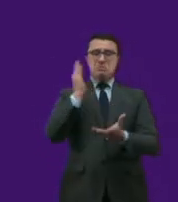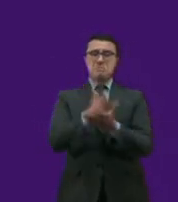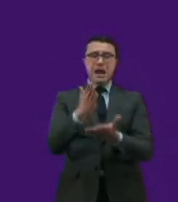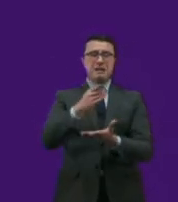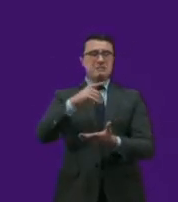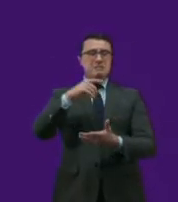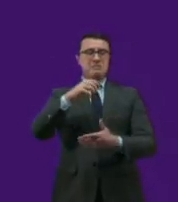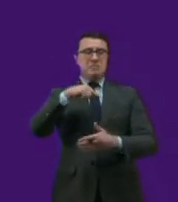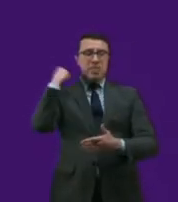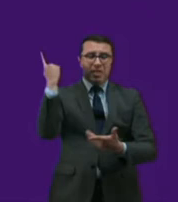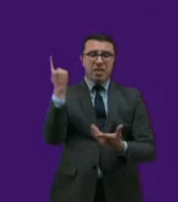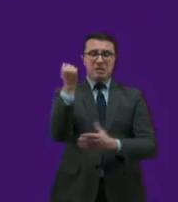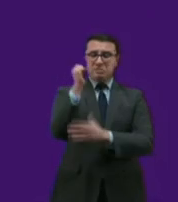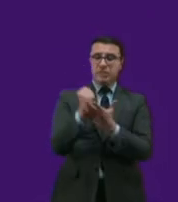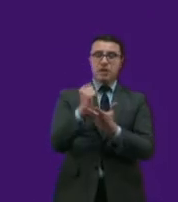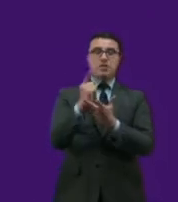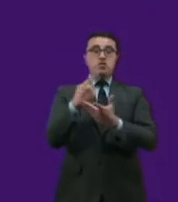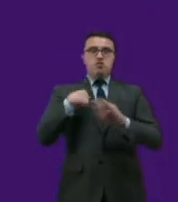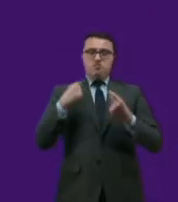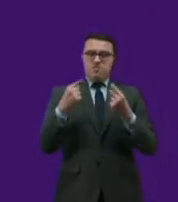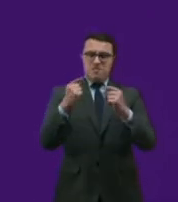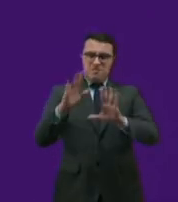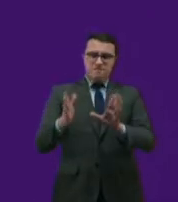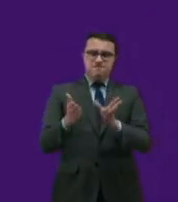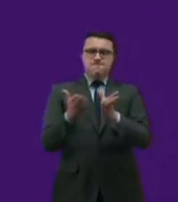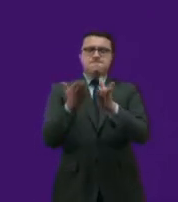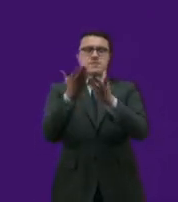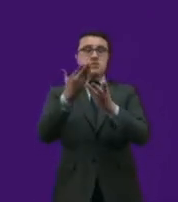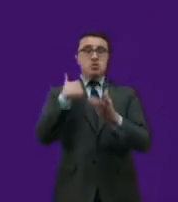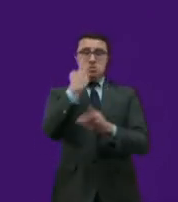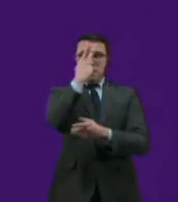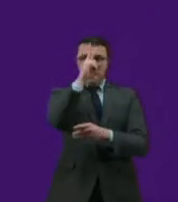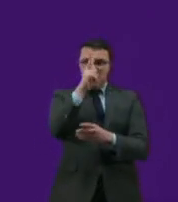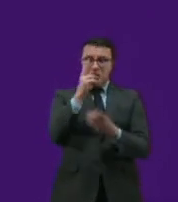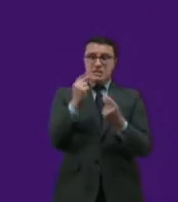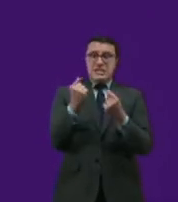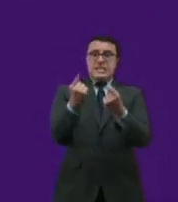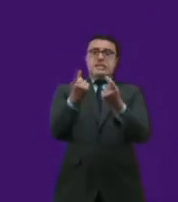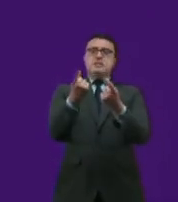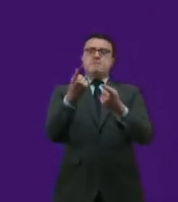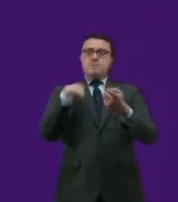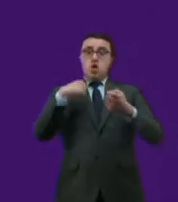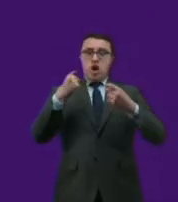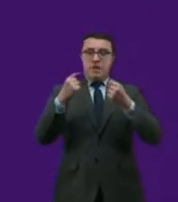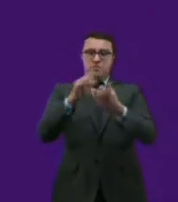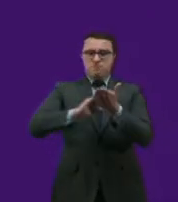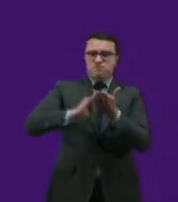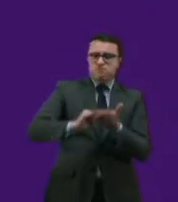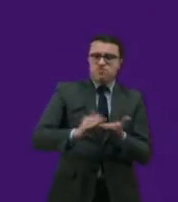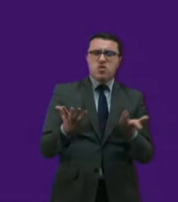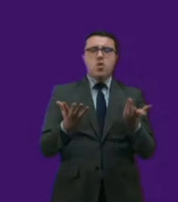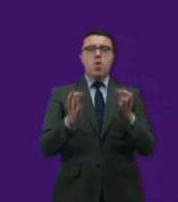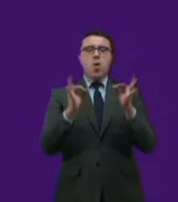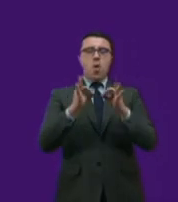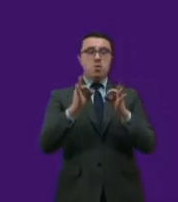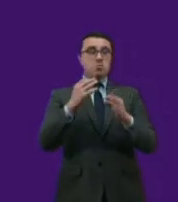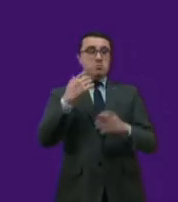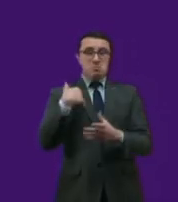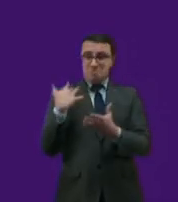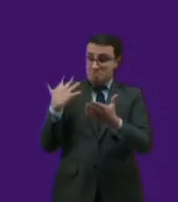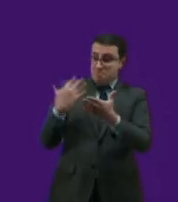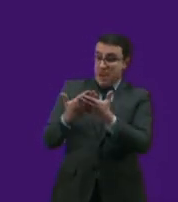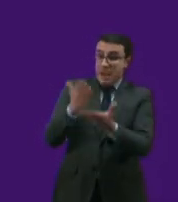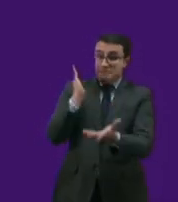en aprendizaje. Y mientras más rápido me equivoque, mientras más rápido pueda probar o cancelar una hipótesis, más rápido puedo